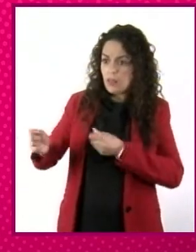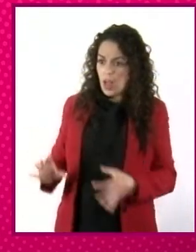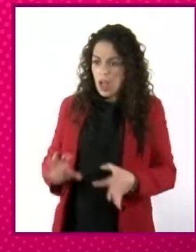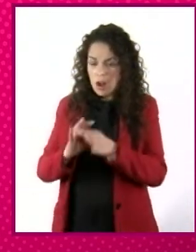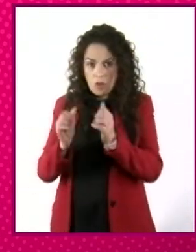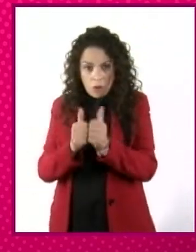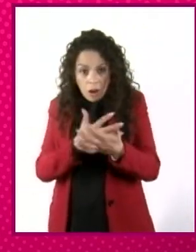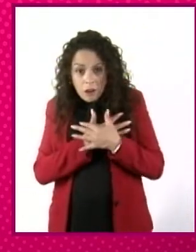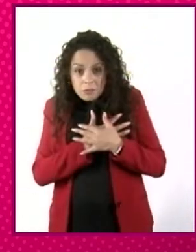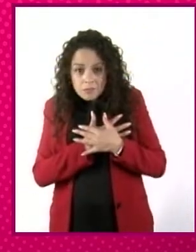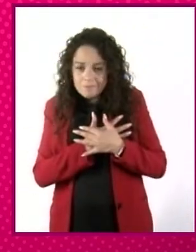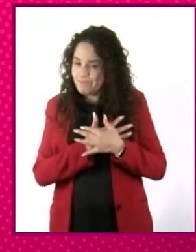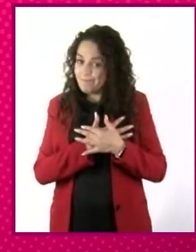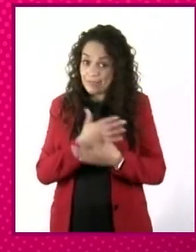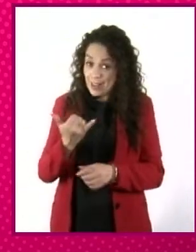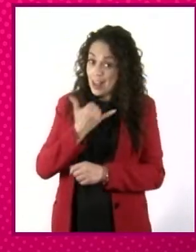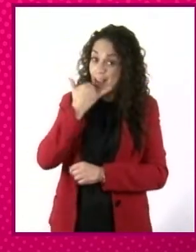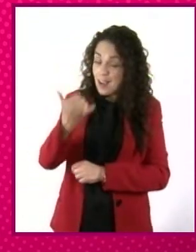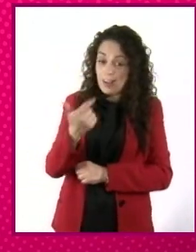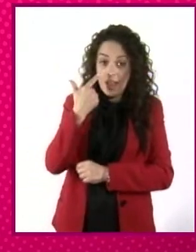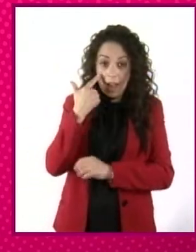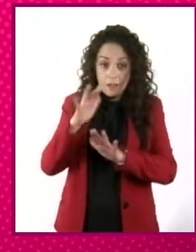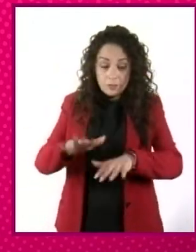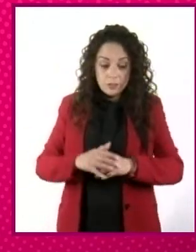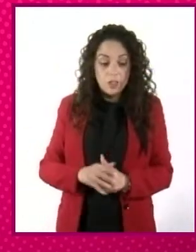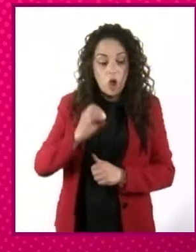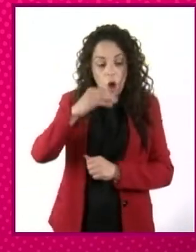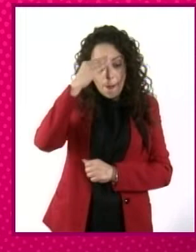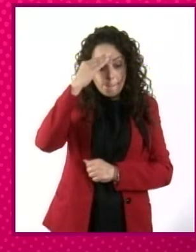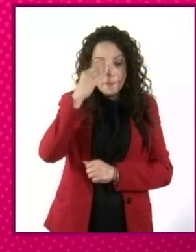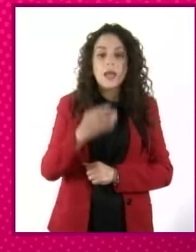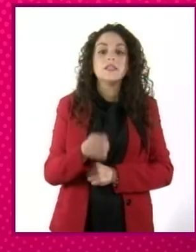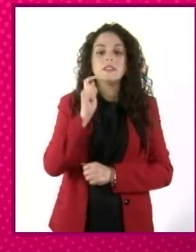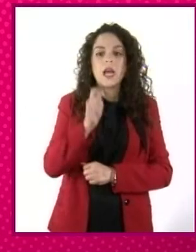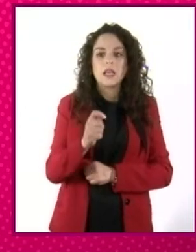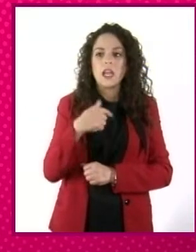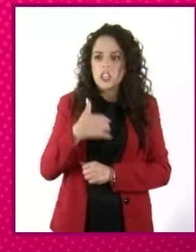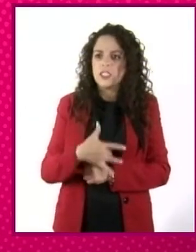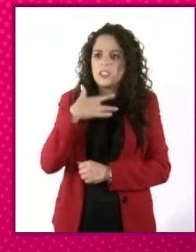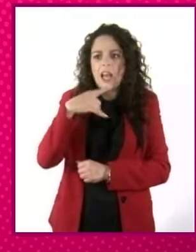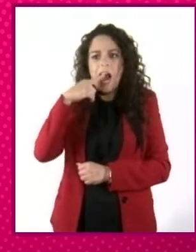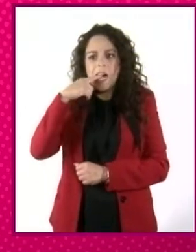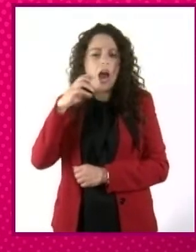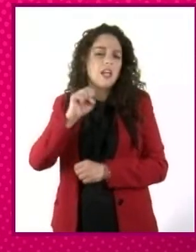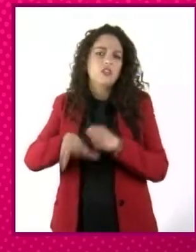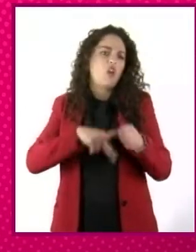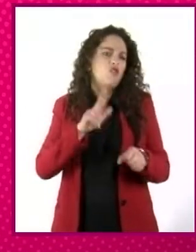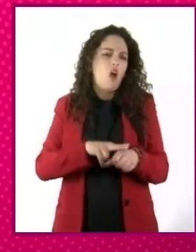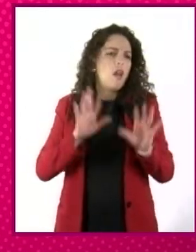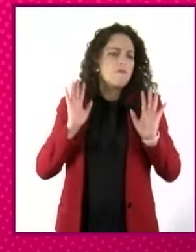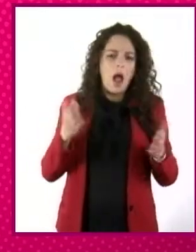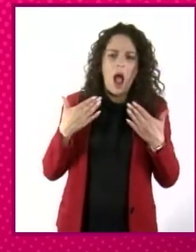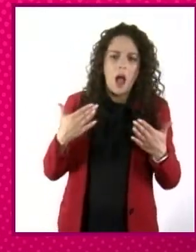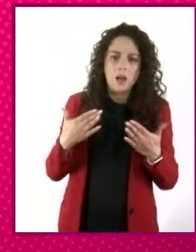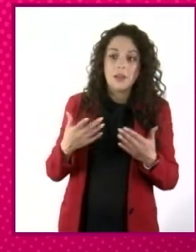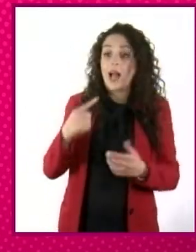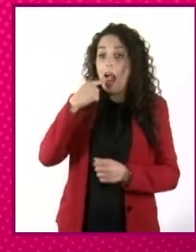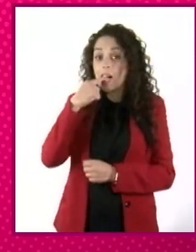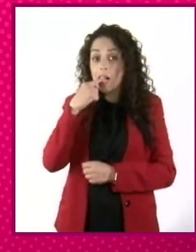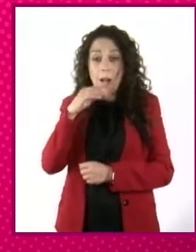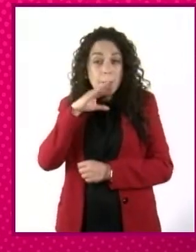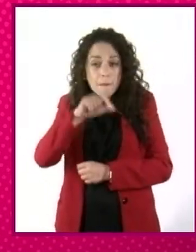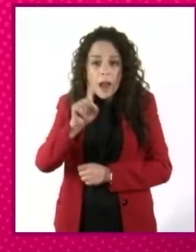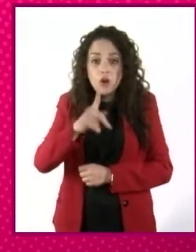o que es normal y está bien sentir celos. Y yo no digo que los celos estén malos en sí mismos. El punto es cuando yo